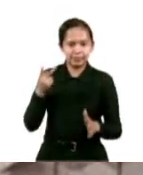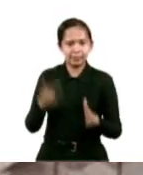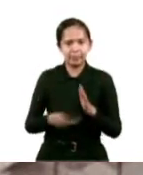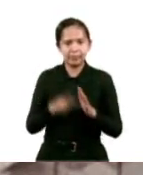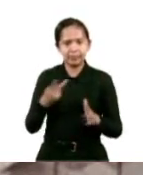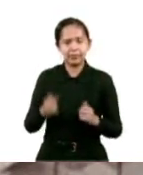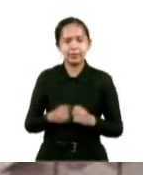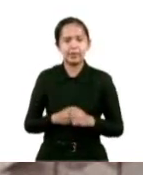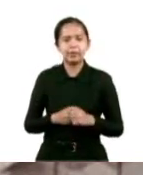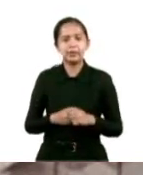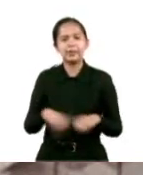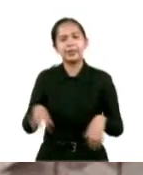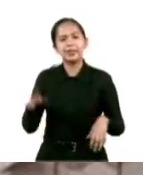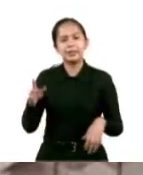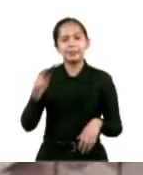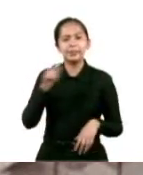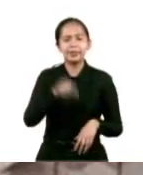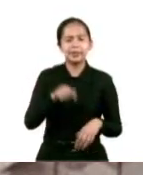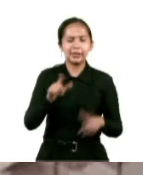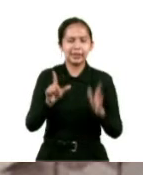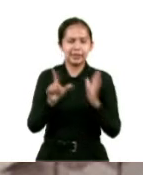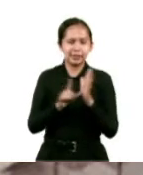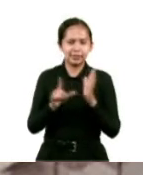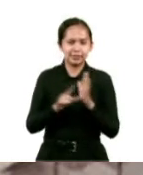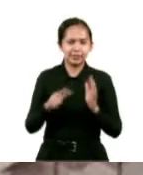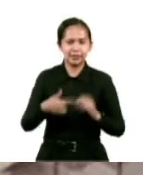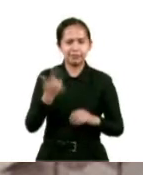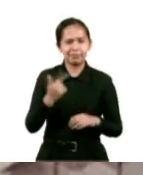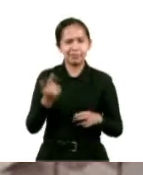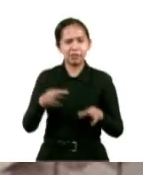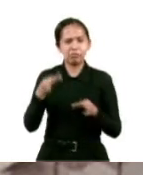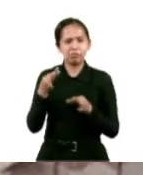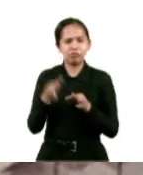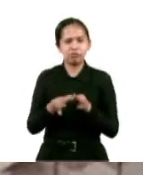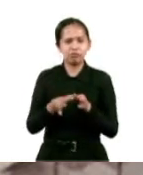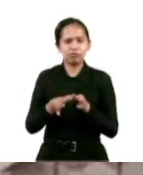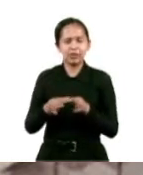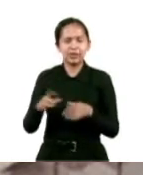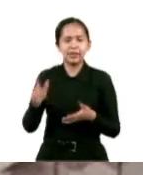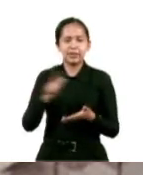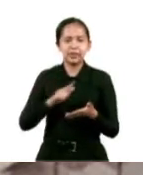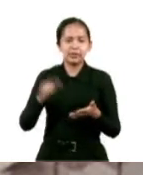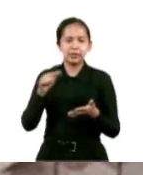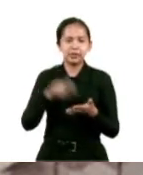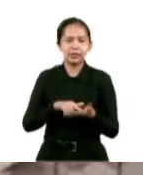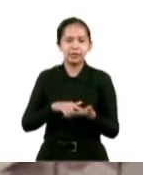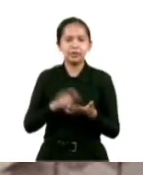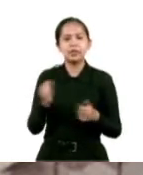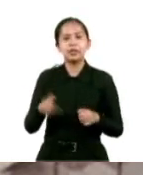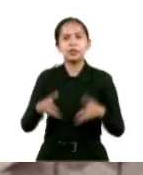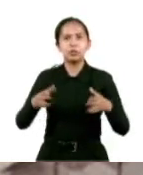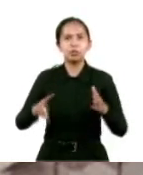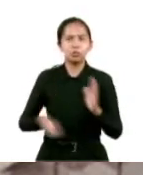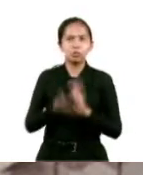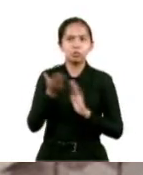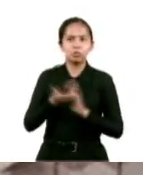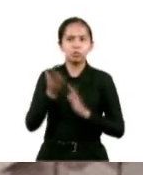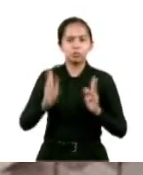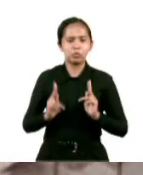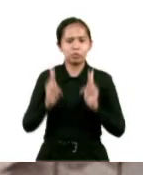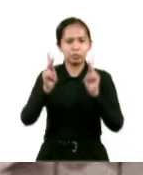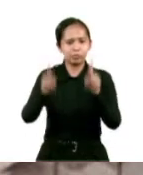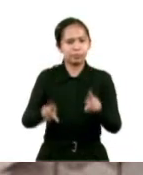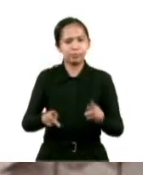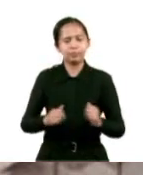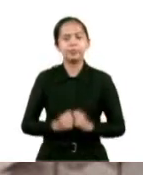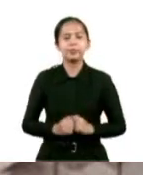de acero de la línea 12 debido al incumplimiento de la norma AASHTO de construcción de puentes en su diseño.